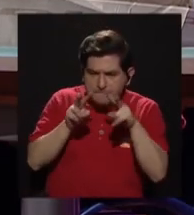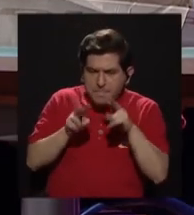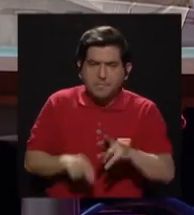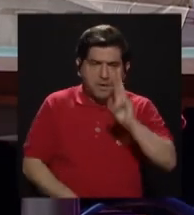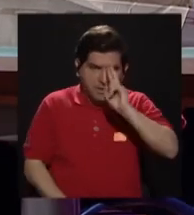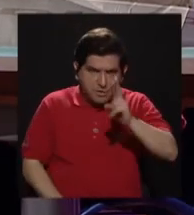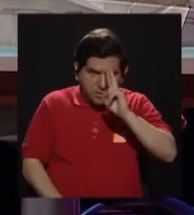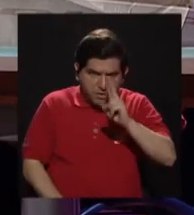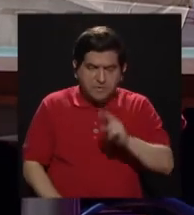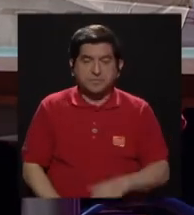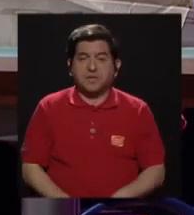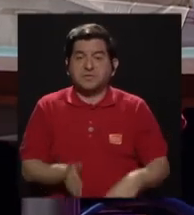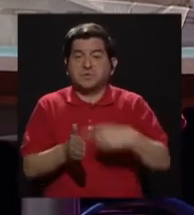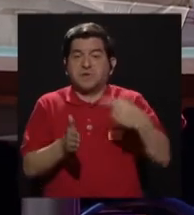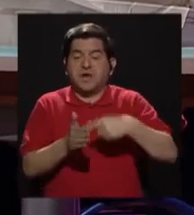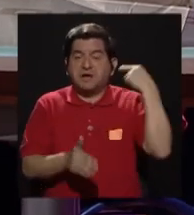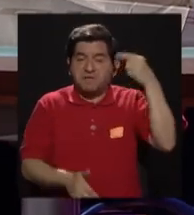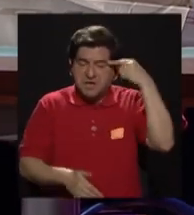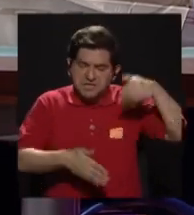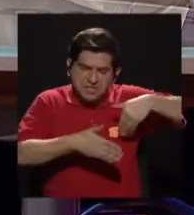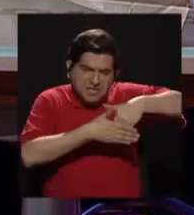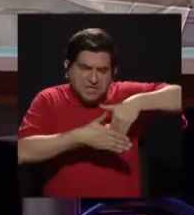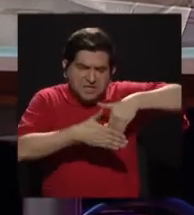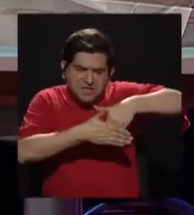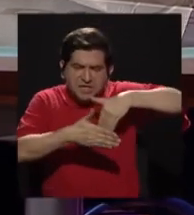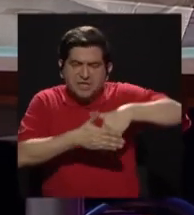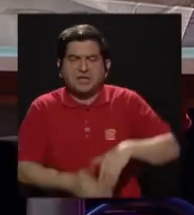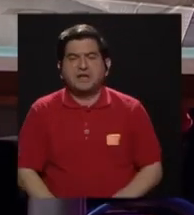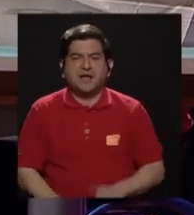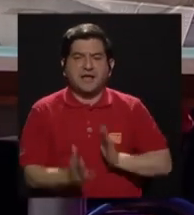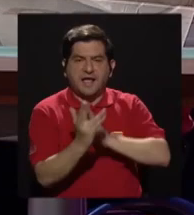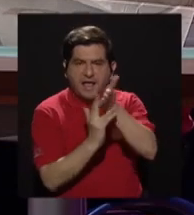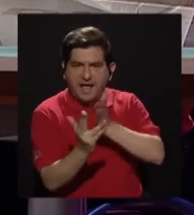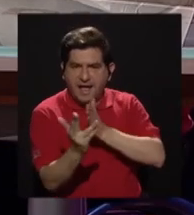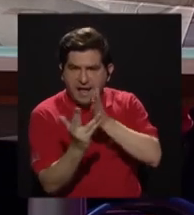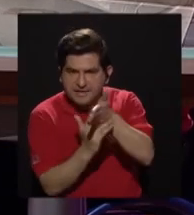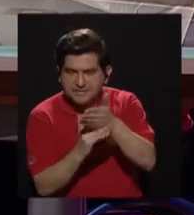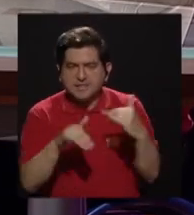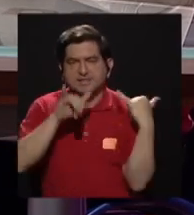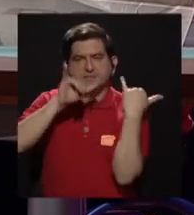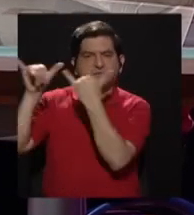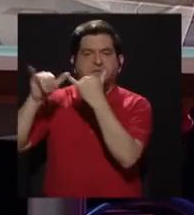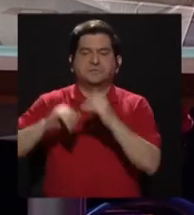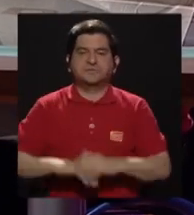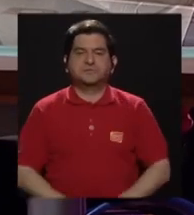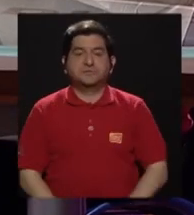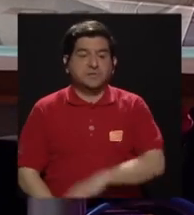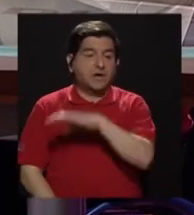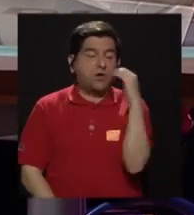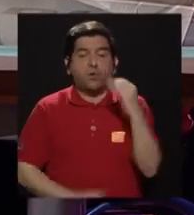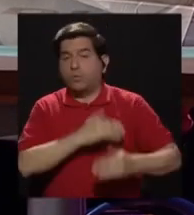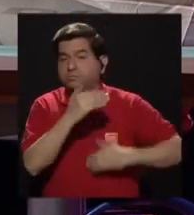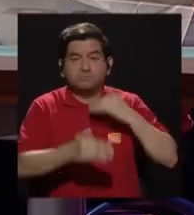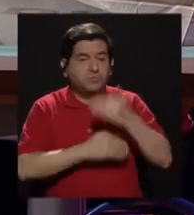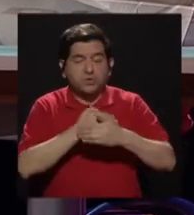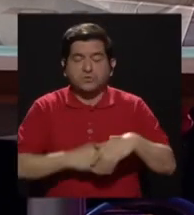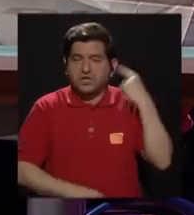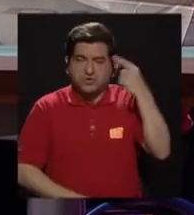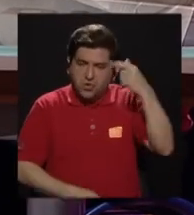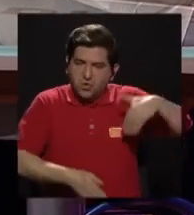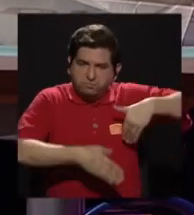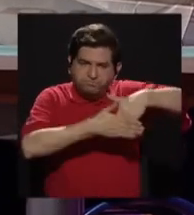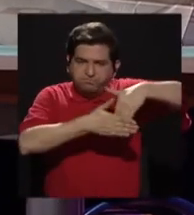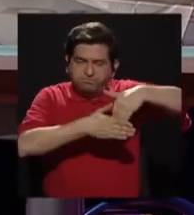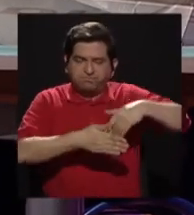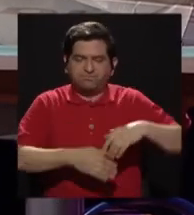a veces el mismo Estado entorpece las formas que tenemos de acceso a esas denuncias o a los procesos, ¿verdad?